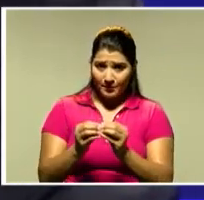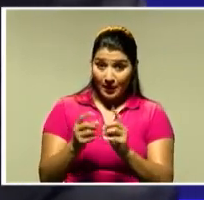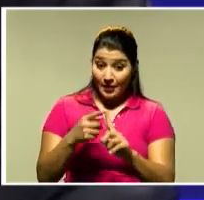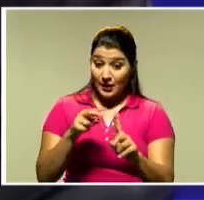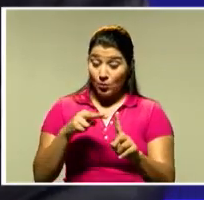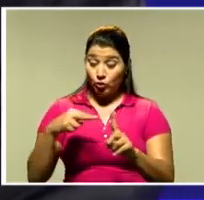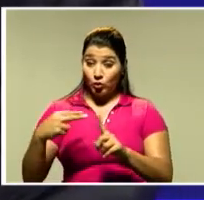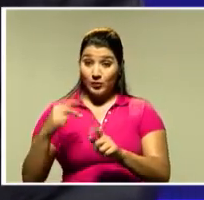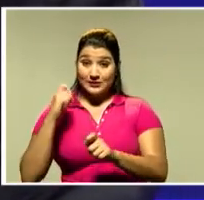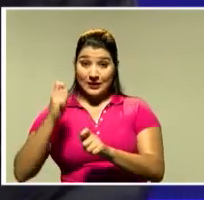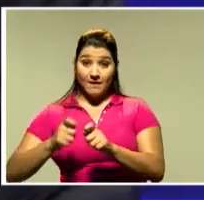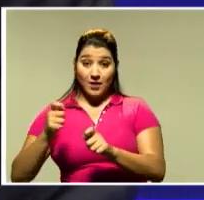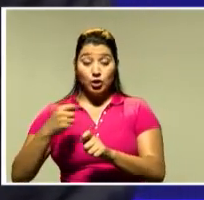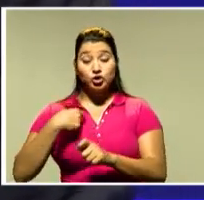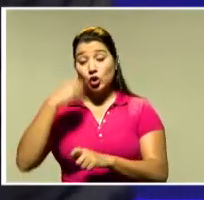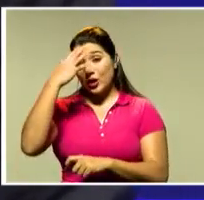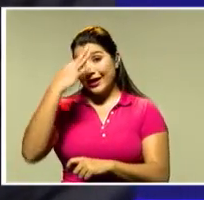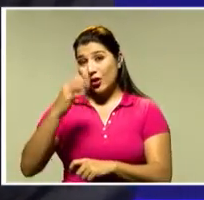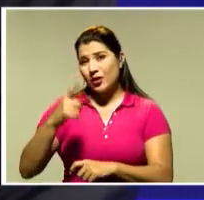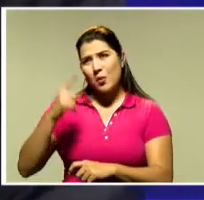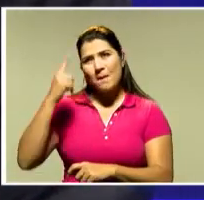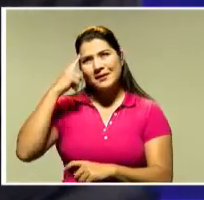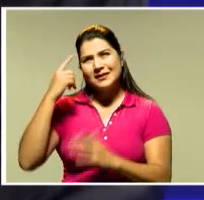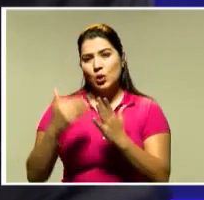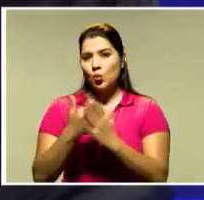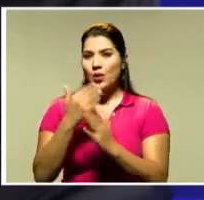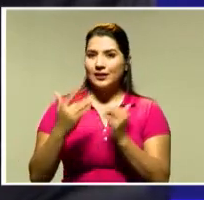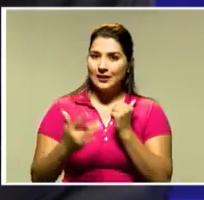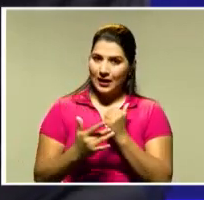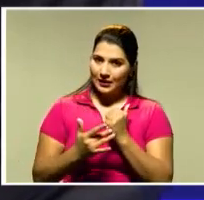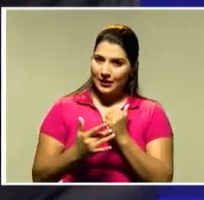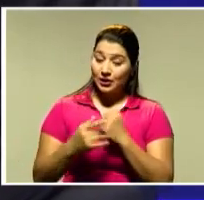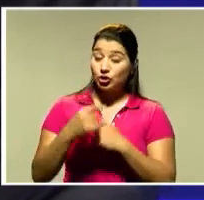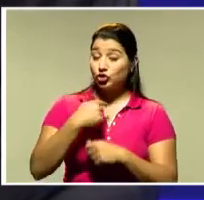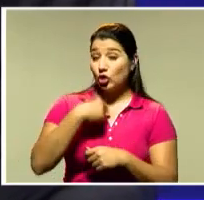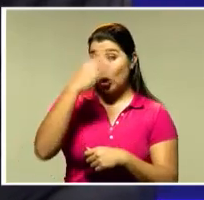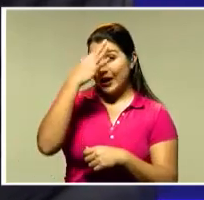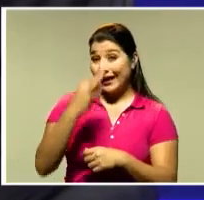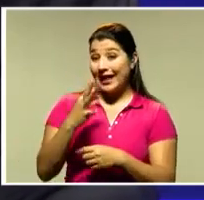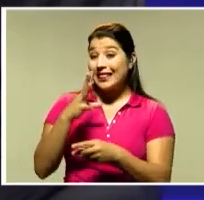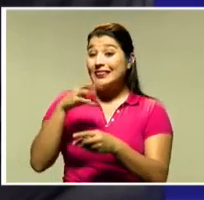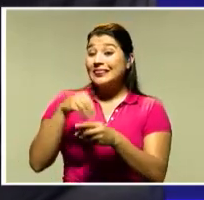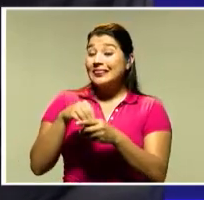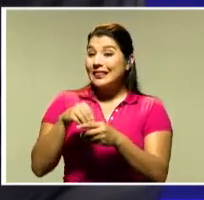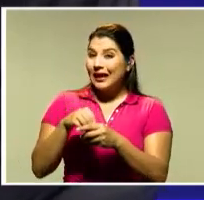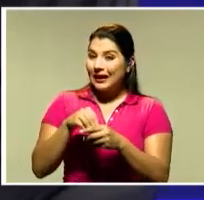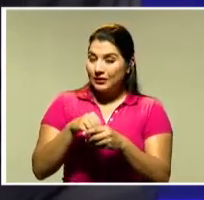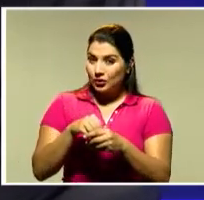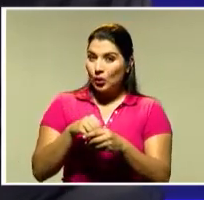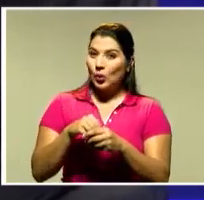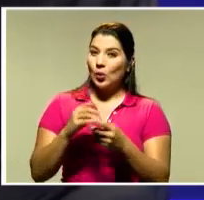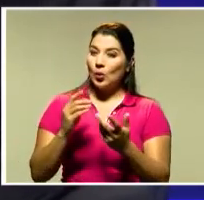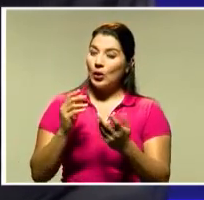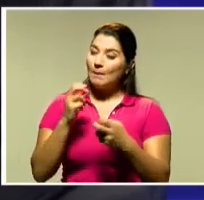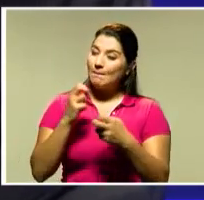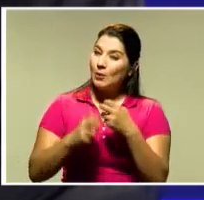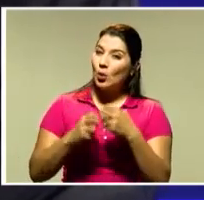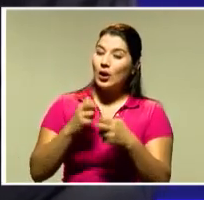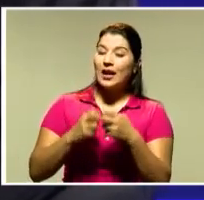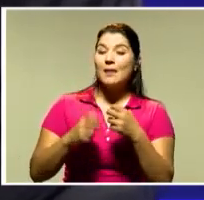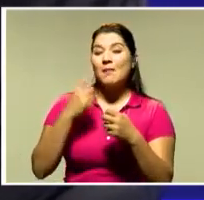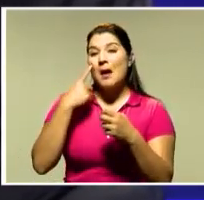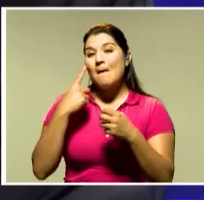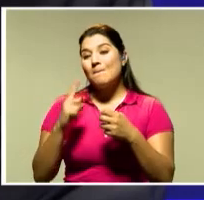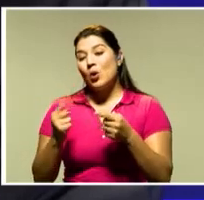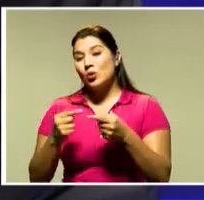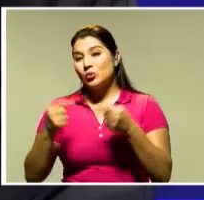yo creo que tenemos que considerar nuevas técnicas. Creo que dentro del ruido enorme que se ha generado por la disputa